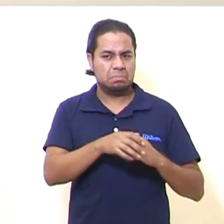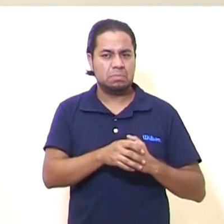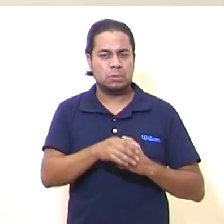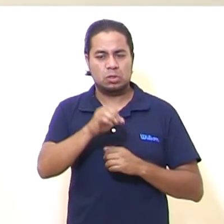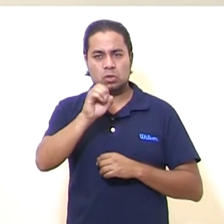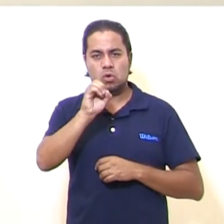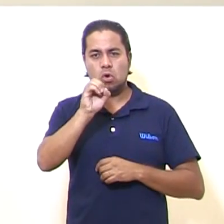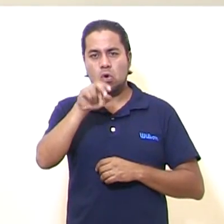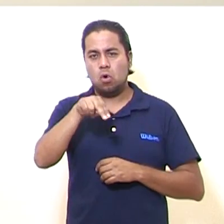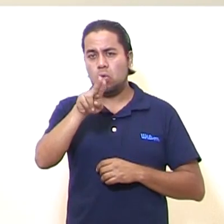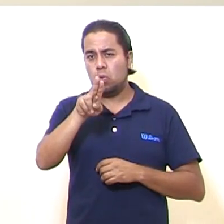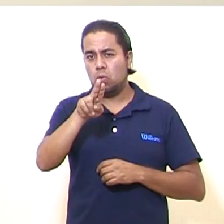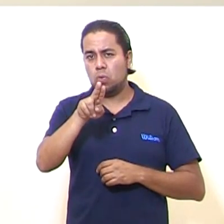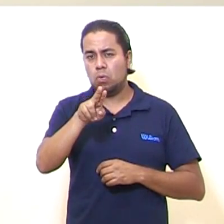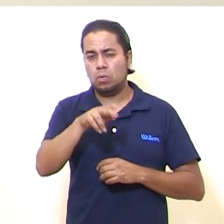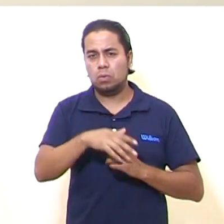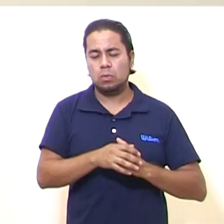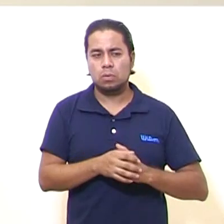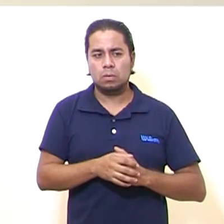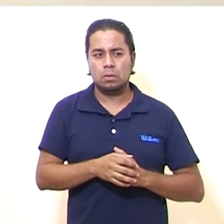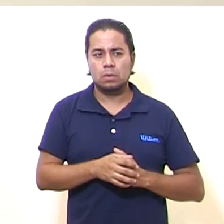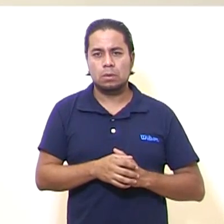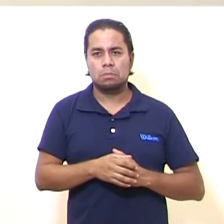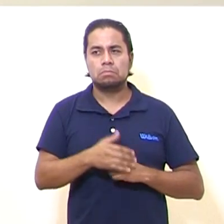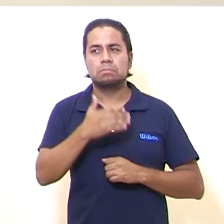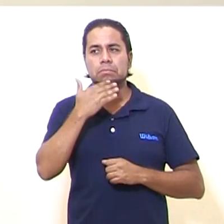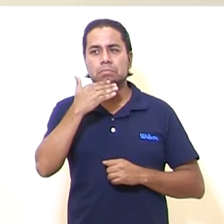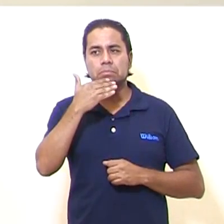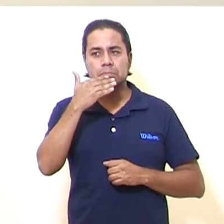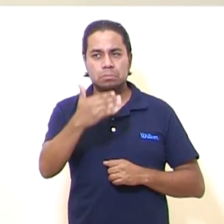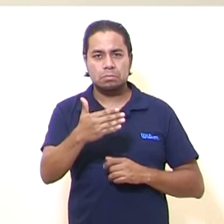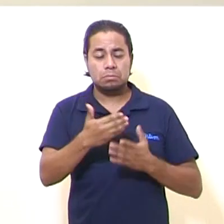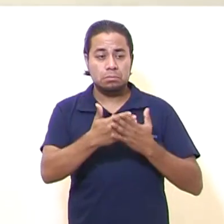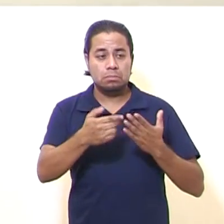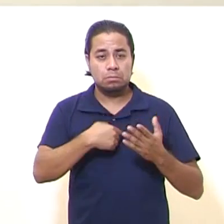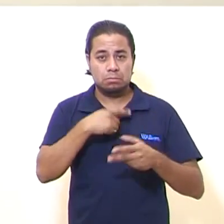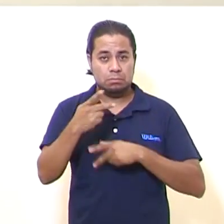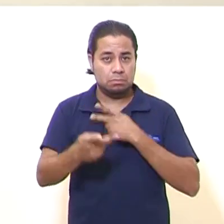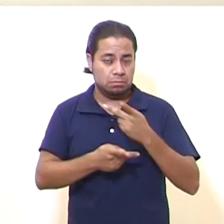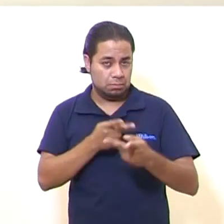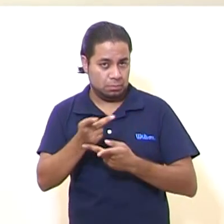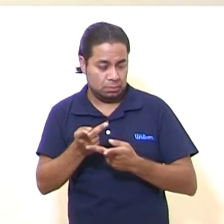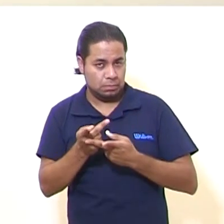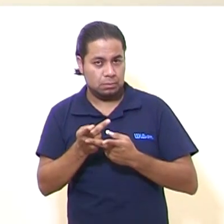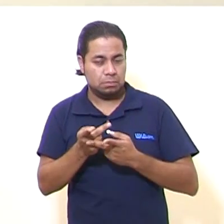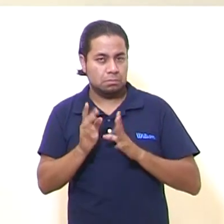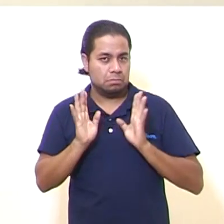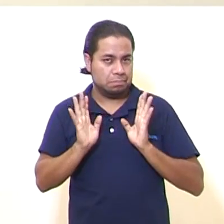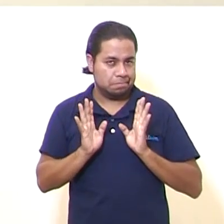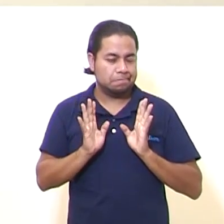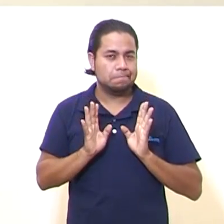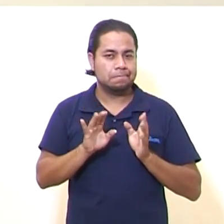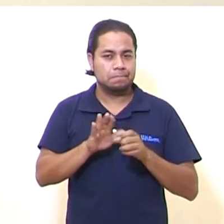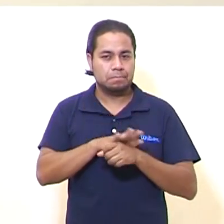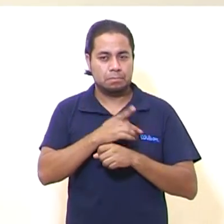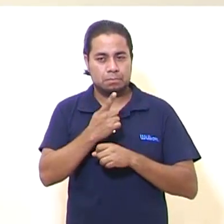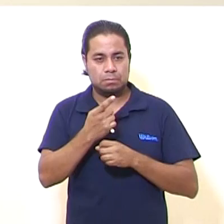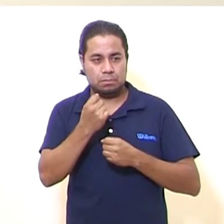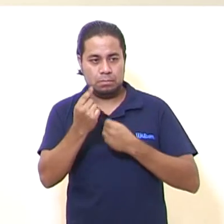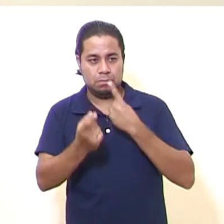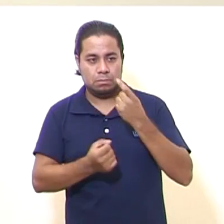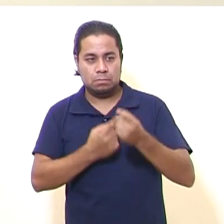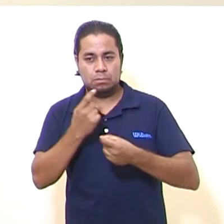ONU. Bien, yo pregunto porque hay